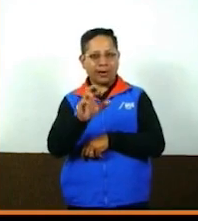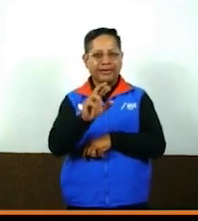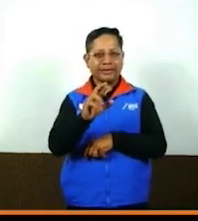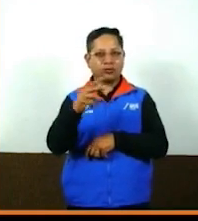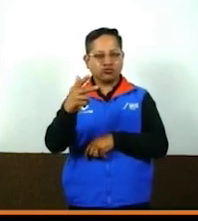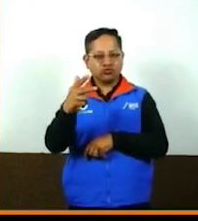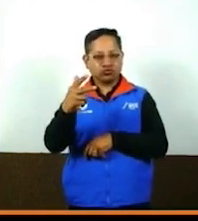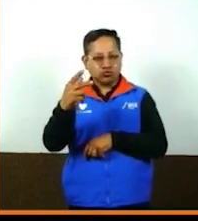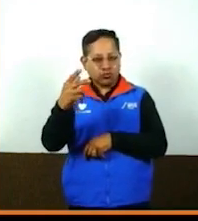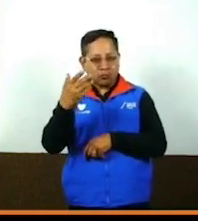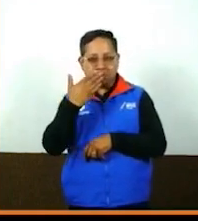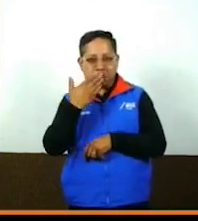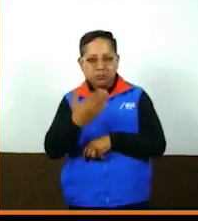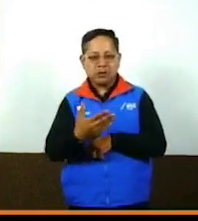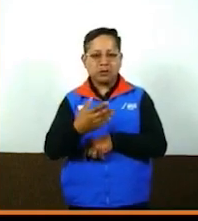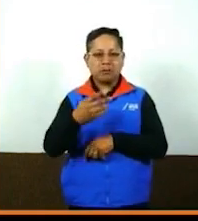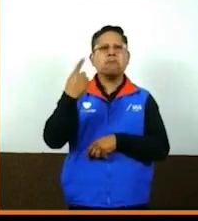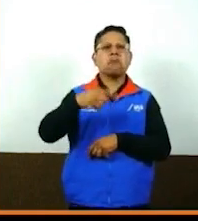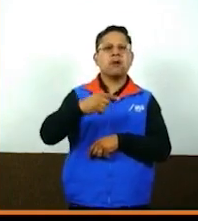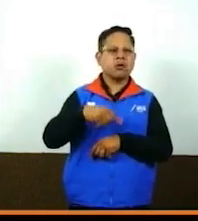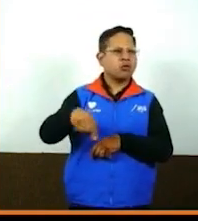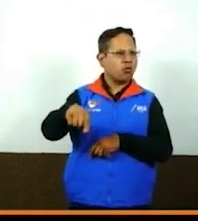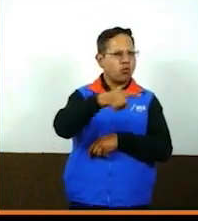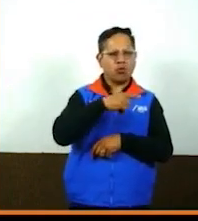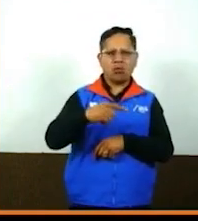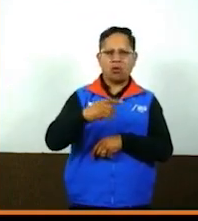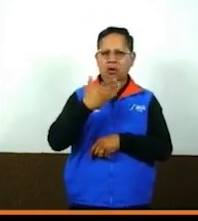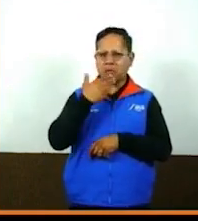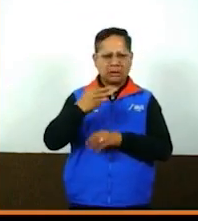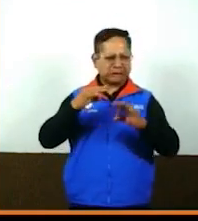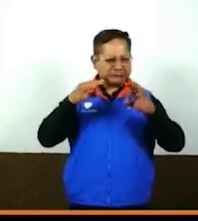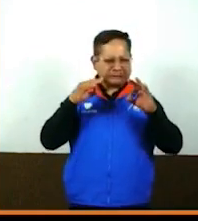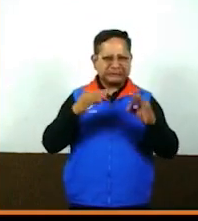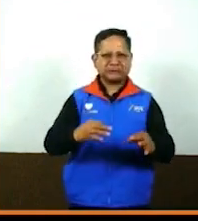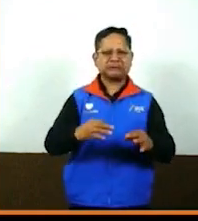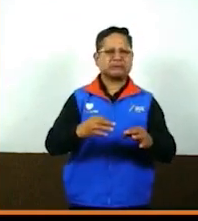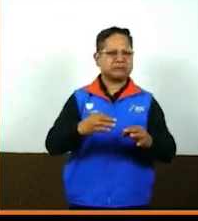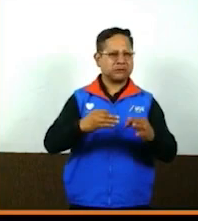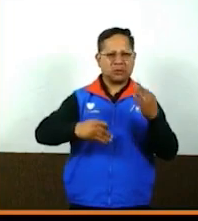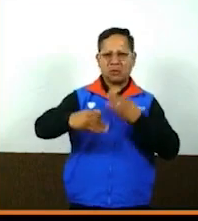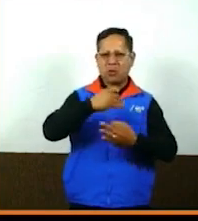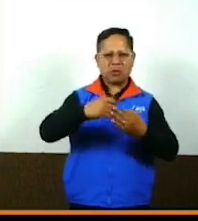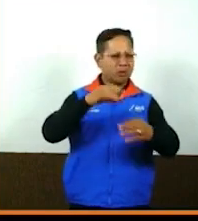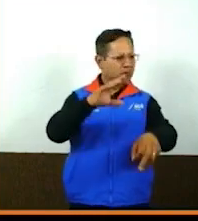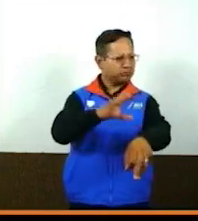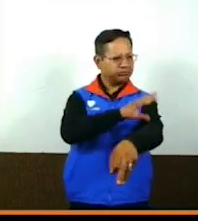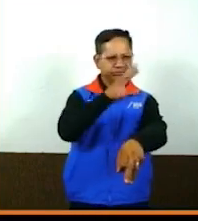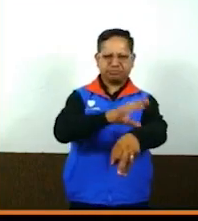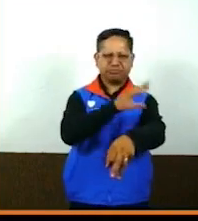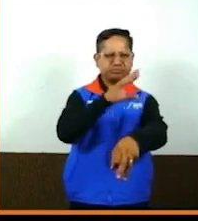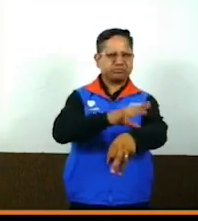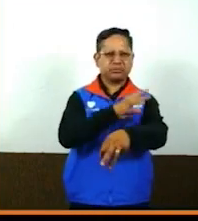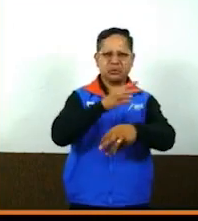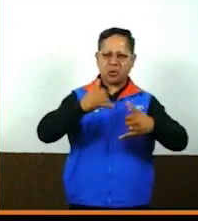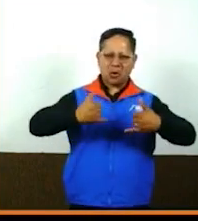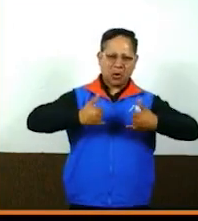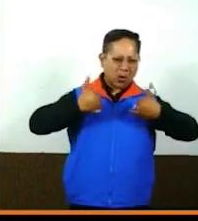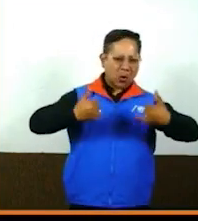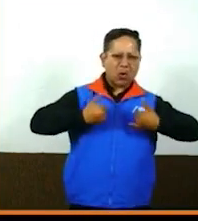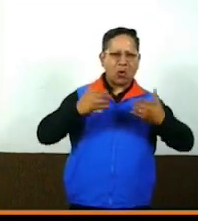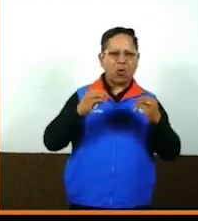R8 eléctrico también, para que nuestros clientes puedan tener una gama familiar, prácticamente para jóvenes